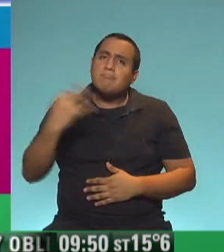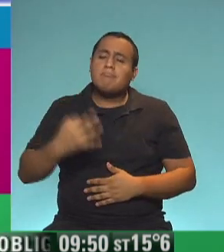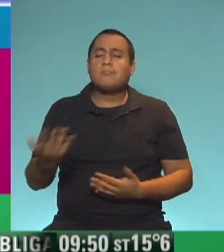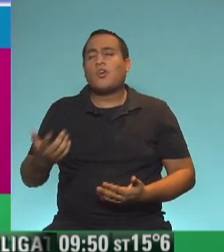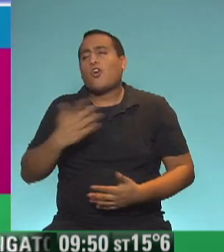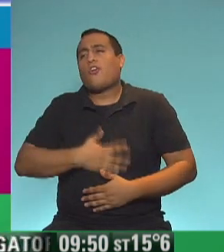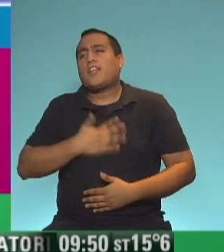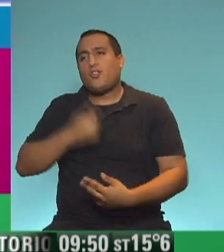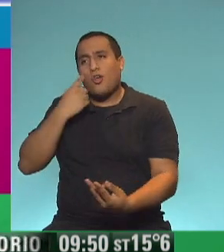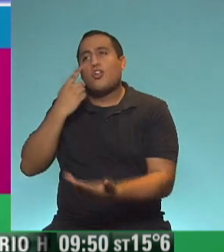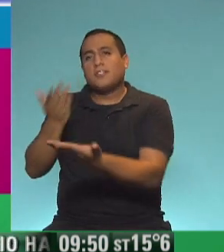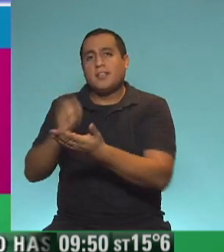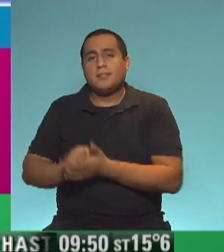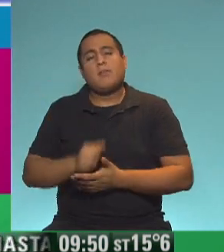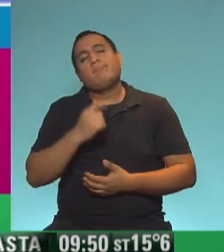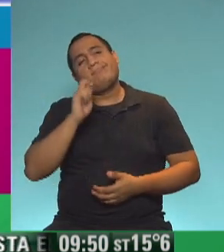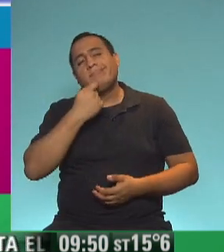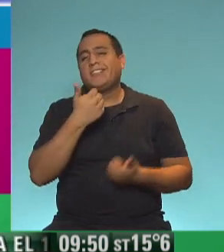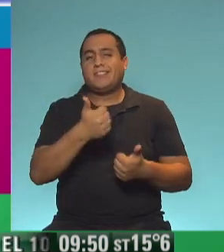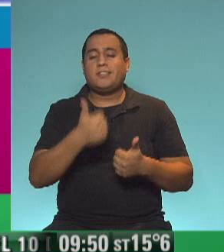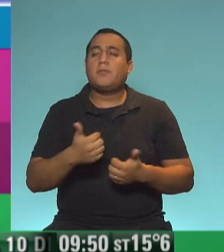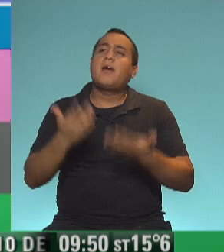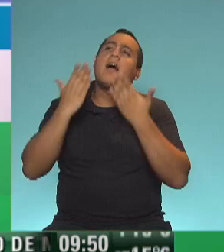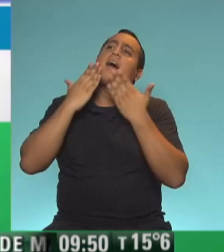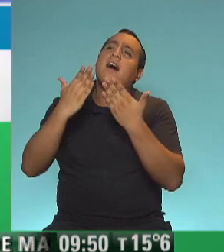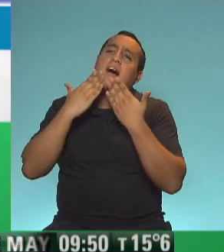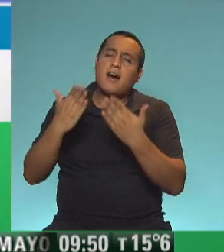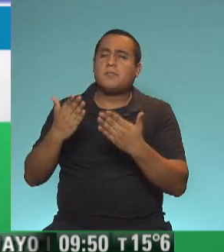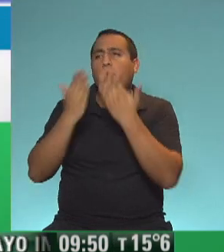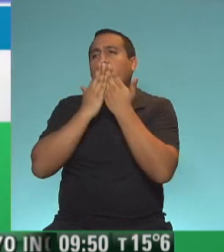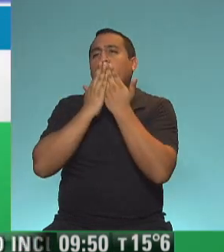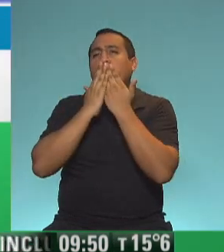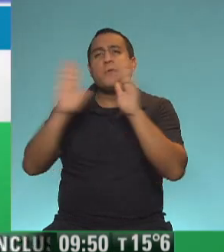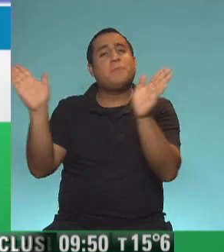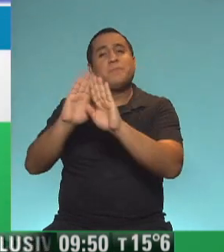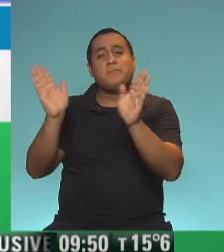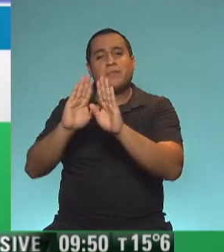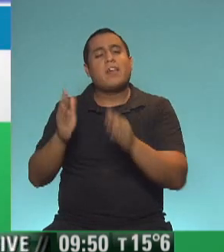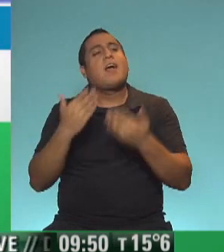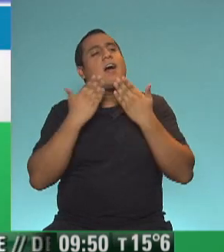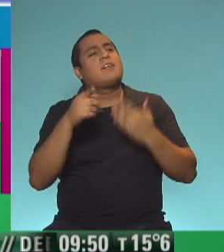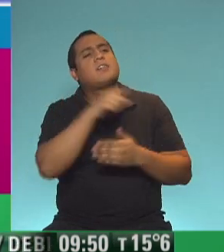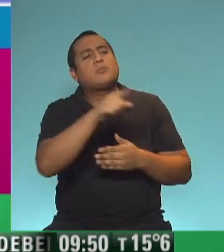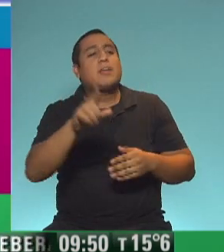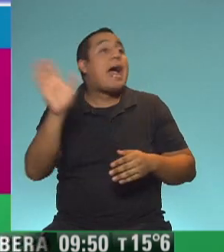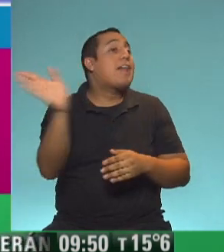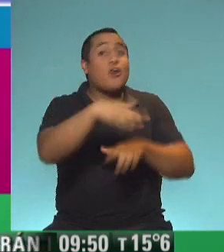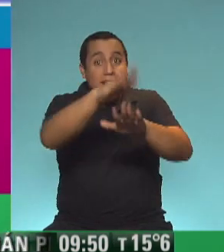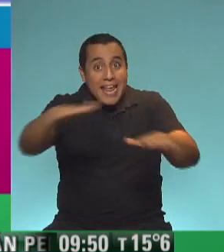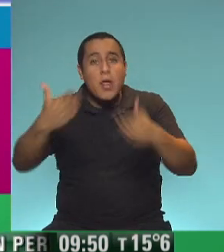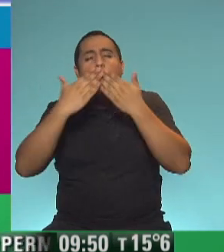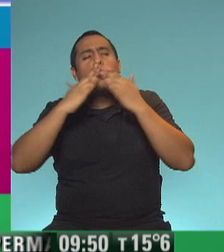conocerte. Maravilloso. Bueno, André, gracias. Te mandamos un beso muy grande. Beso a todos los chicos de